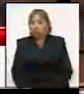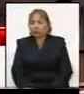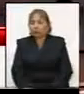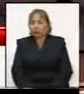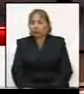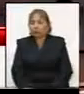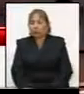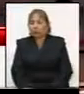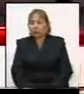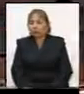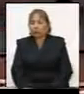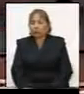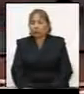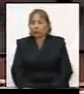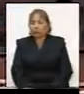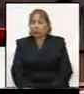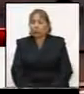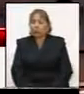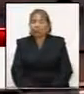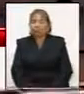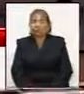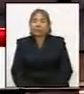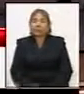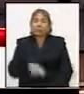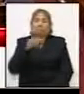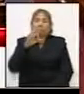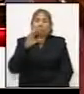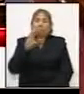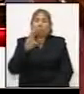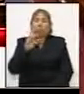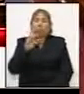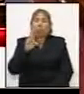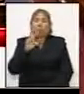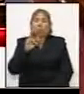gracias, congresista. Tiene el uso de la palabra el señor congresista Pacori.